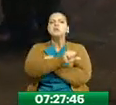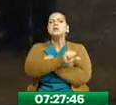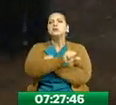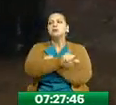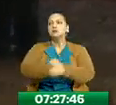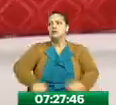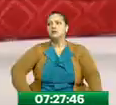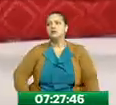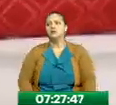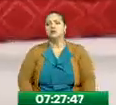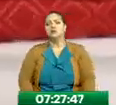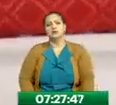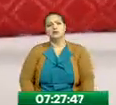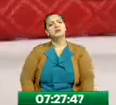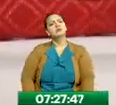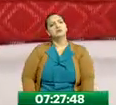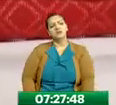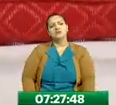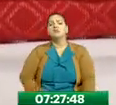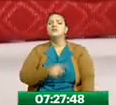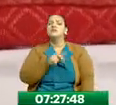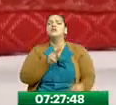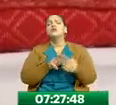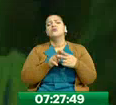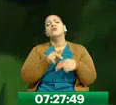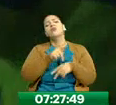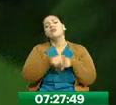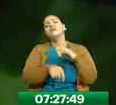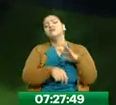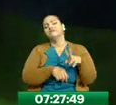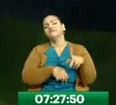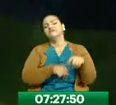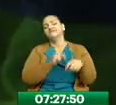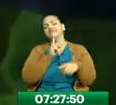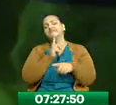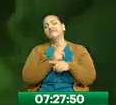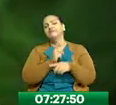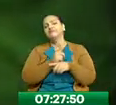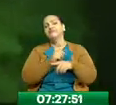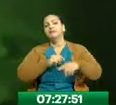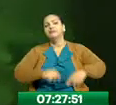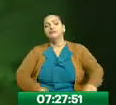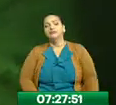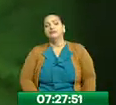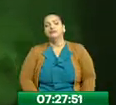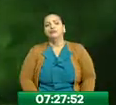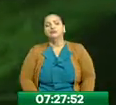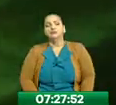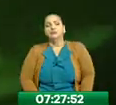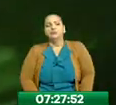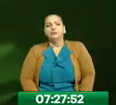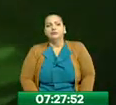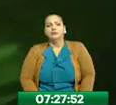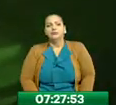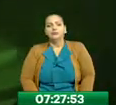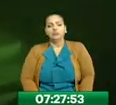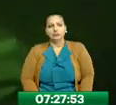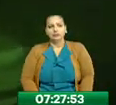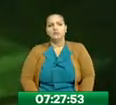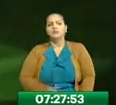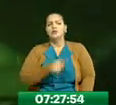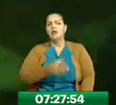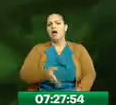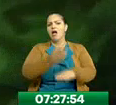A cualquier persona le andaba robando por el fondo, por ahí. Además, se dio a conocer que registra 6 detenciones